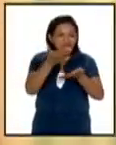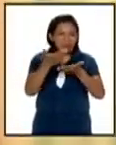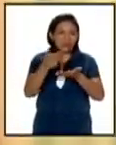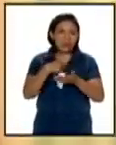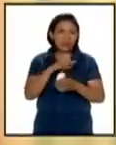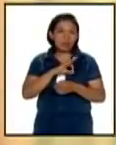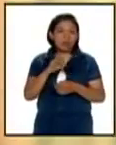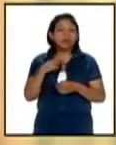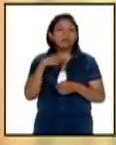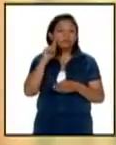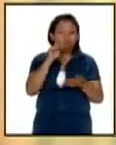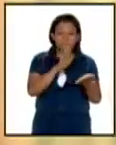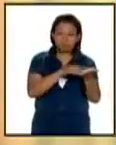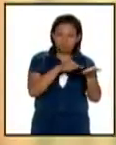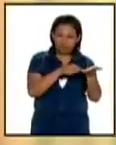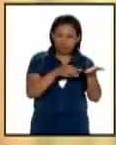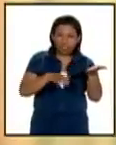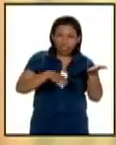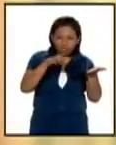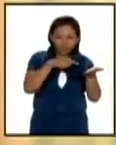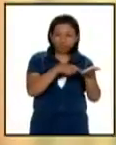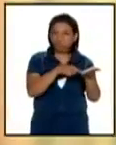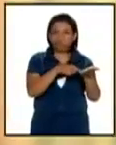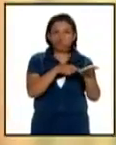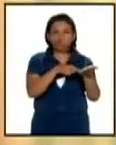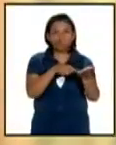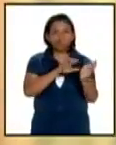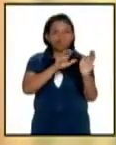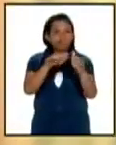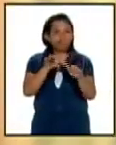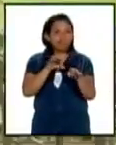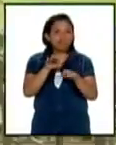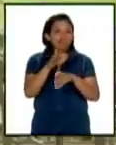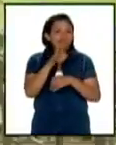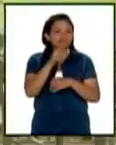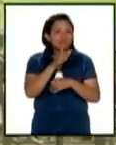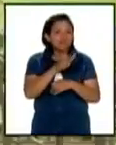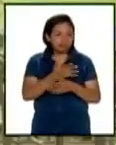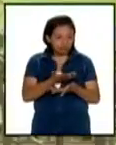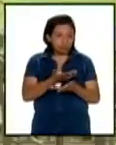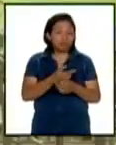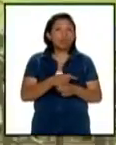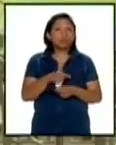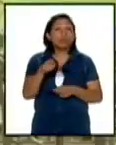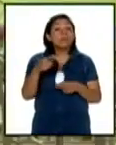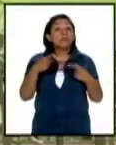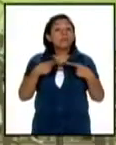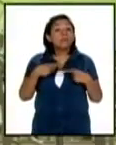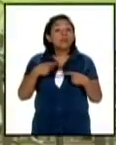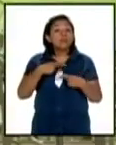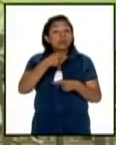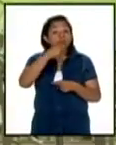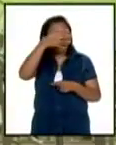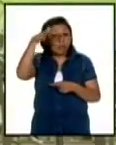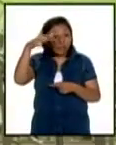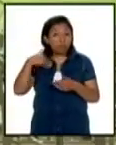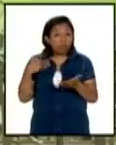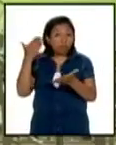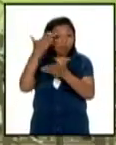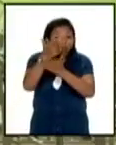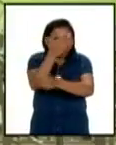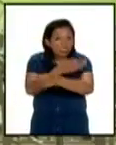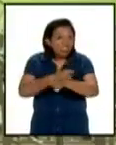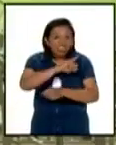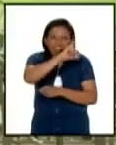papeles, ven la edad y pues le niegan el trabajo definitivamente. El adulto mayor nunca llega tarde, el adulto mayor es